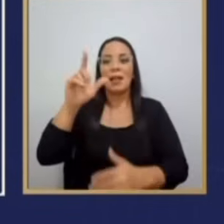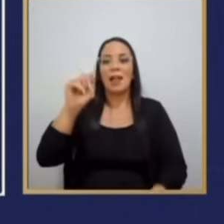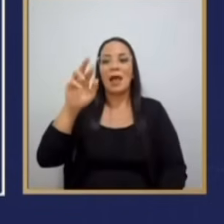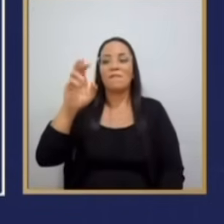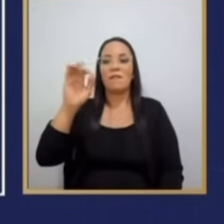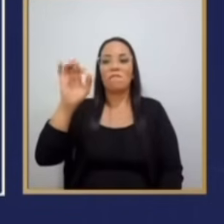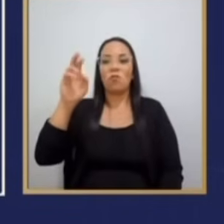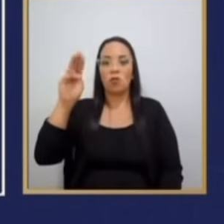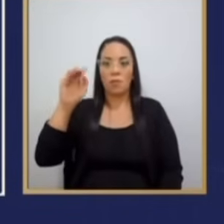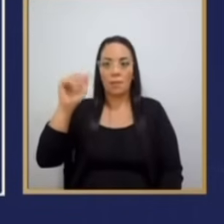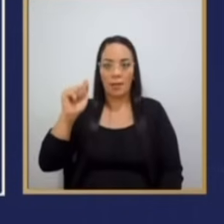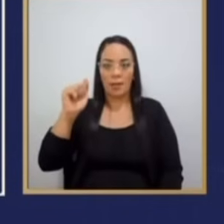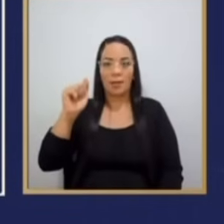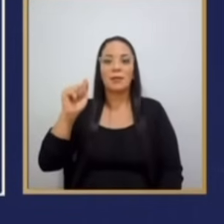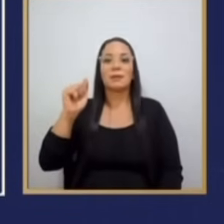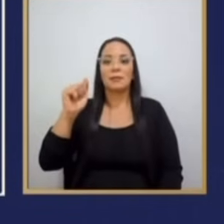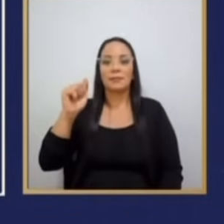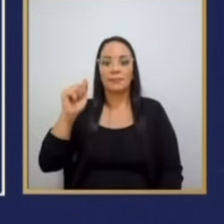Reforma.